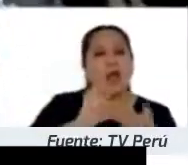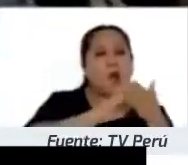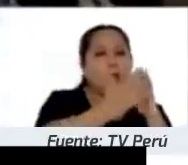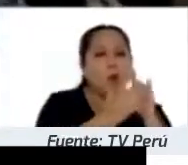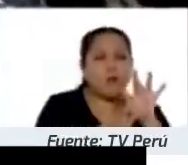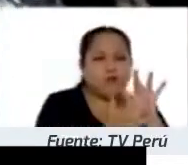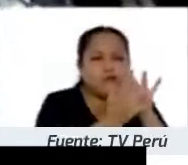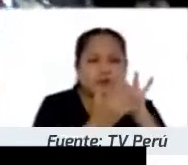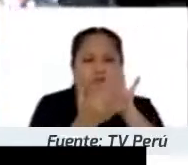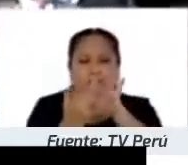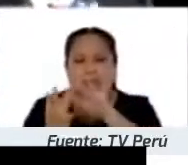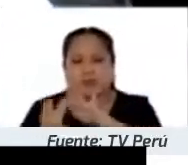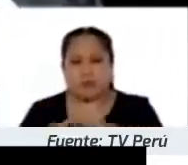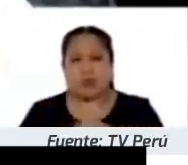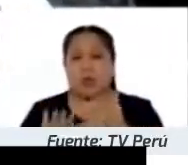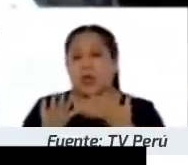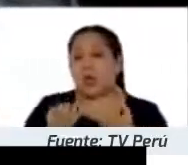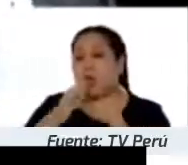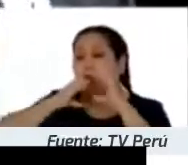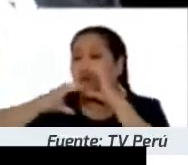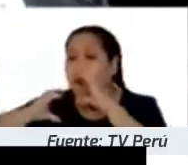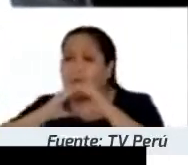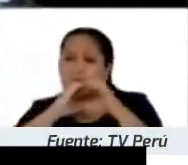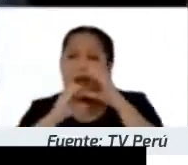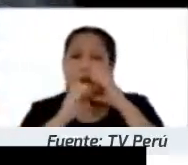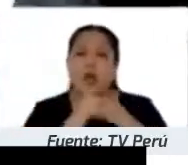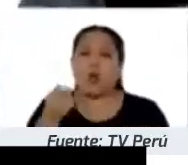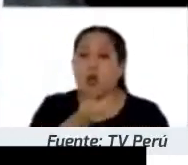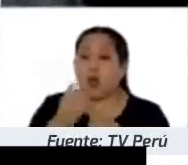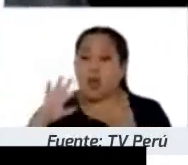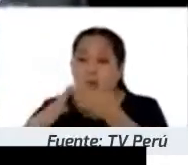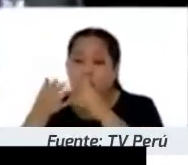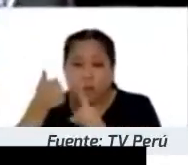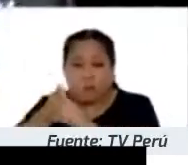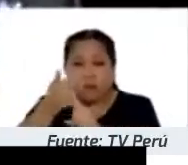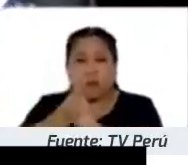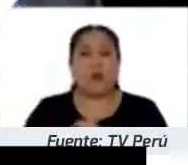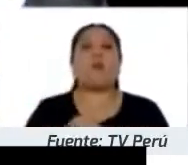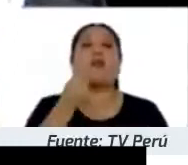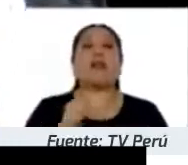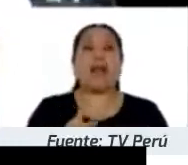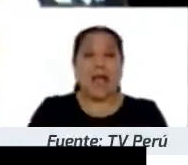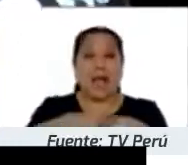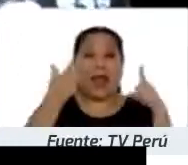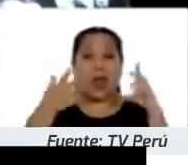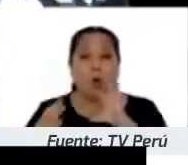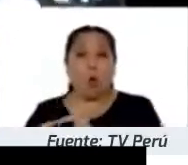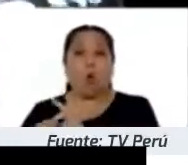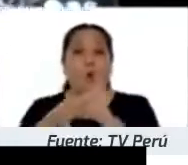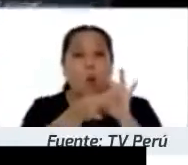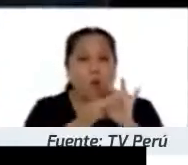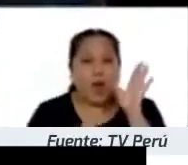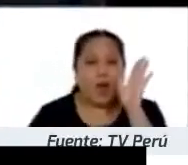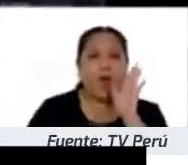pueblos, a querer conversar con el pueblo mismo, porque la gran alianza para sacar adelante